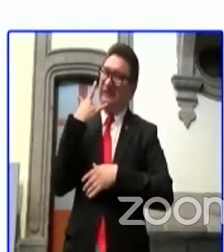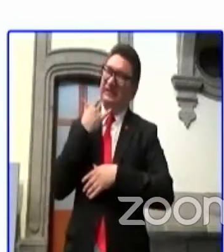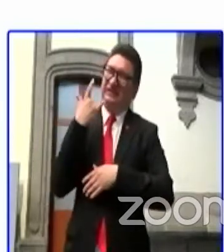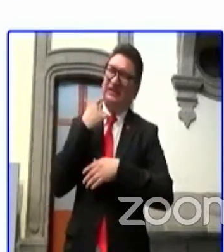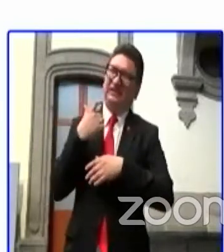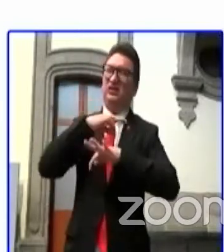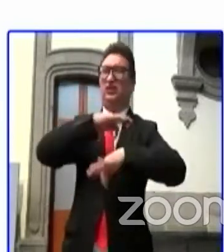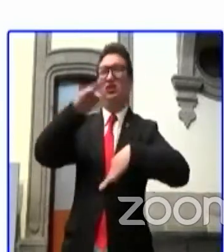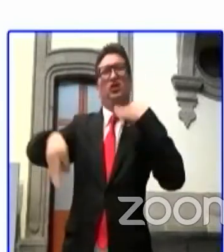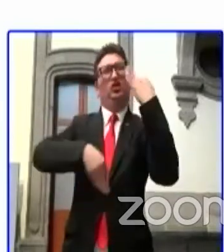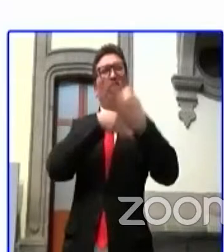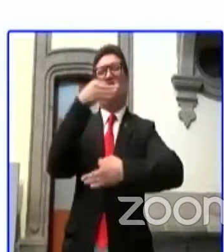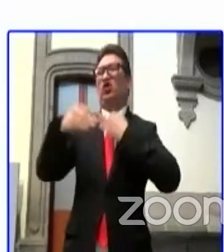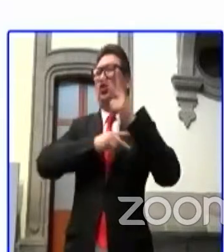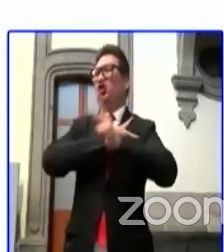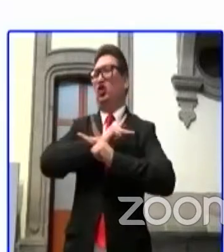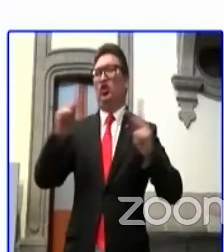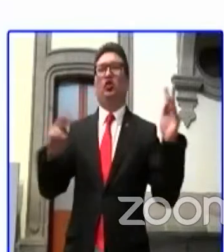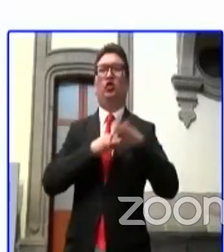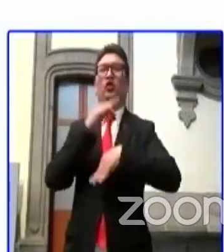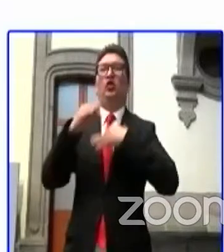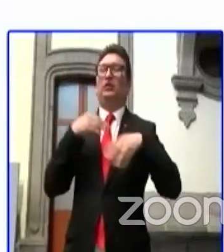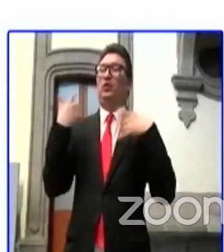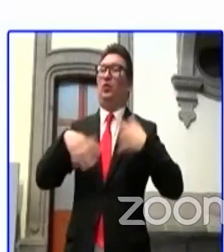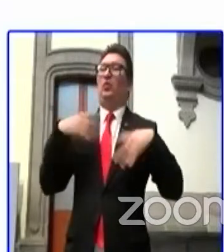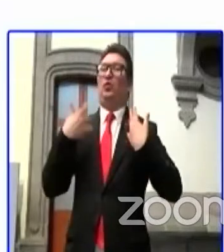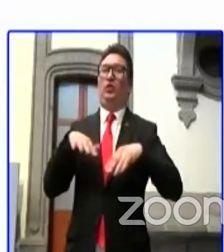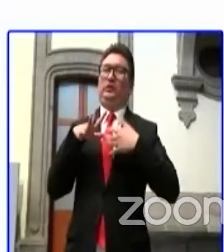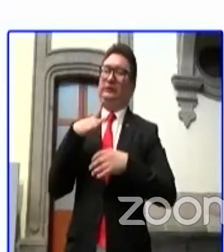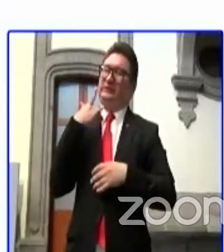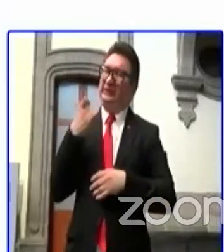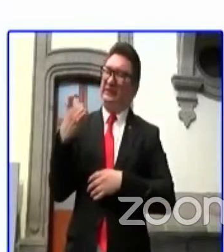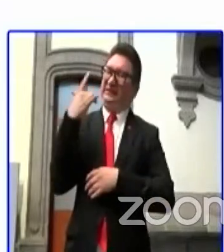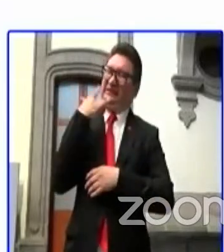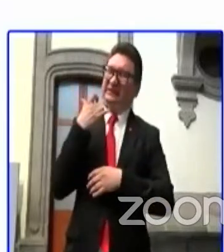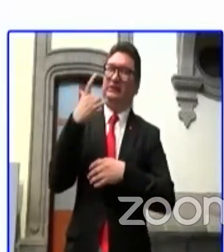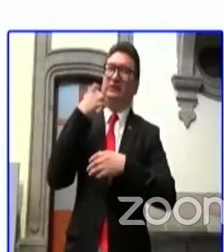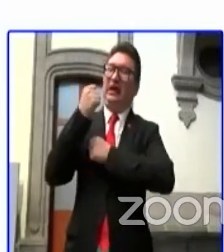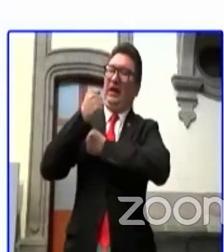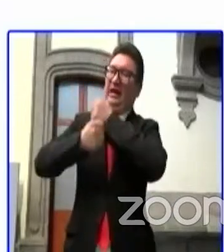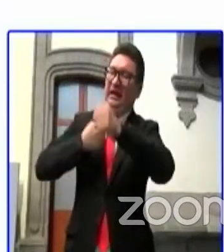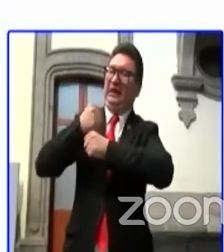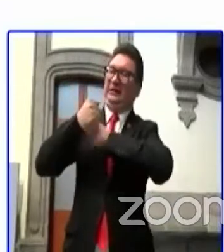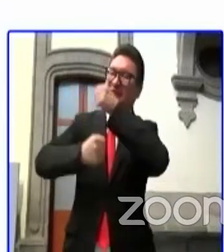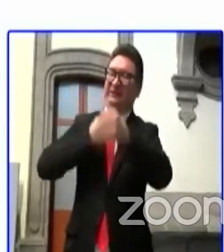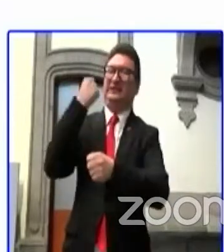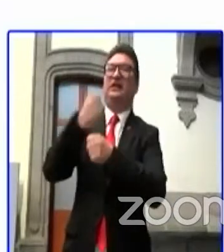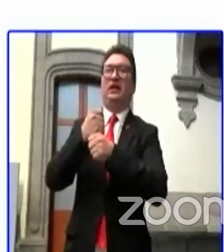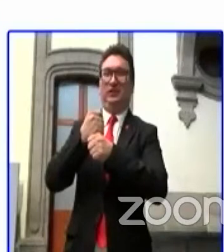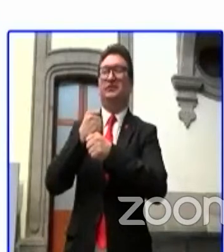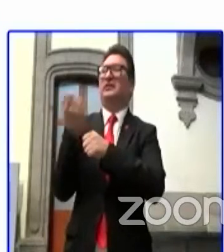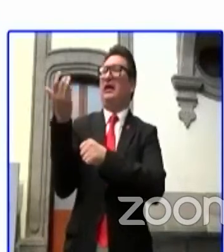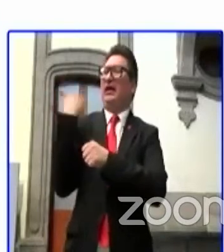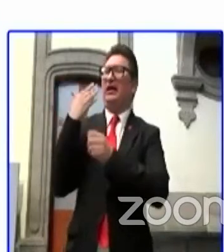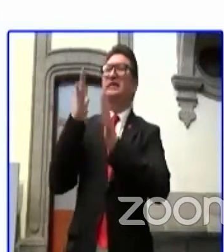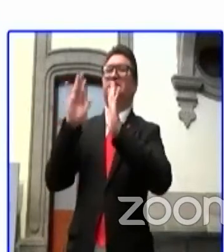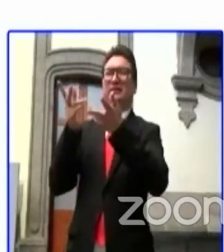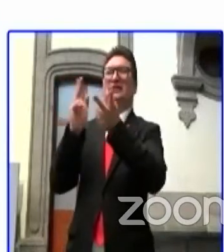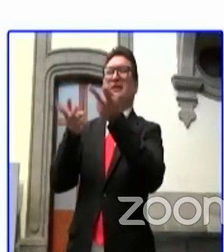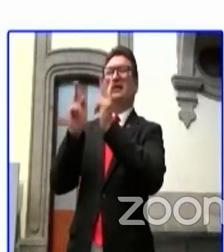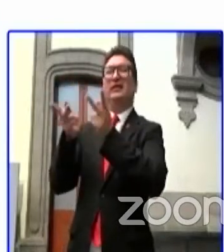a todas, un enorme esfuerzo, años y años, ya lo comentábamos hace un